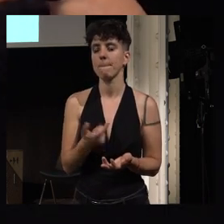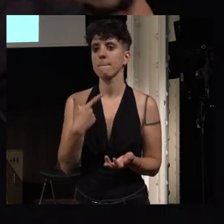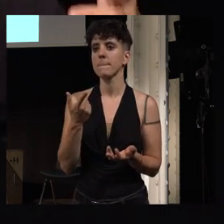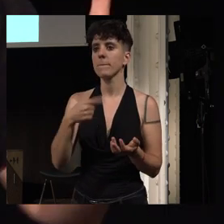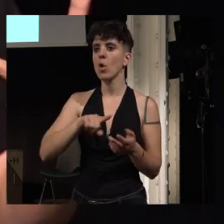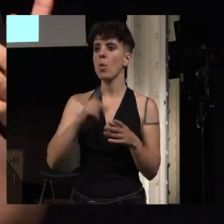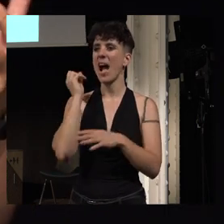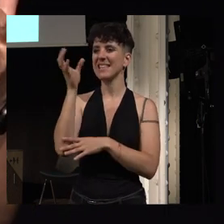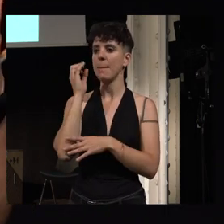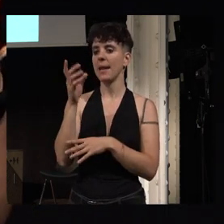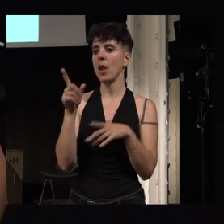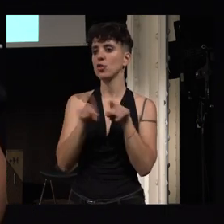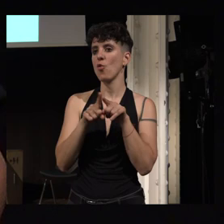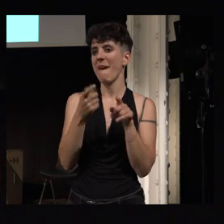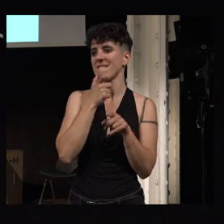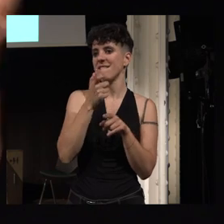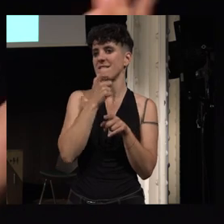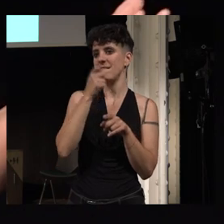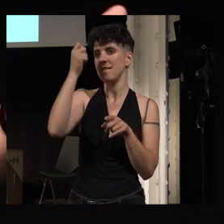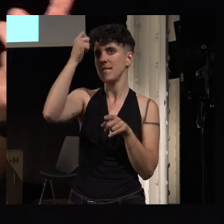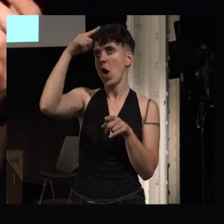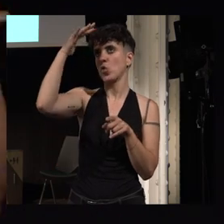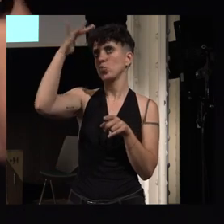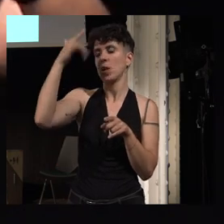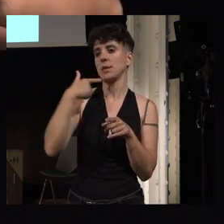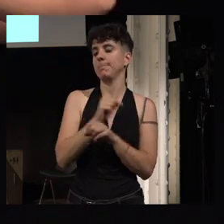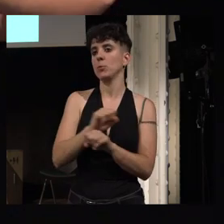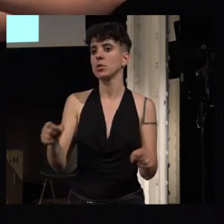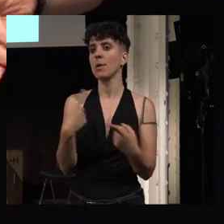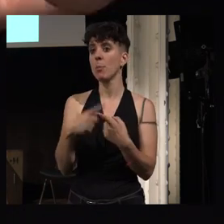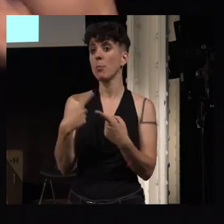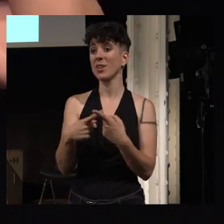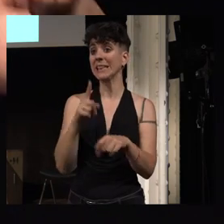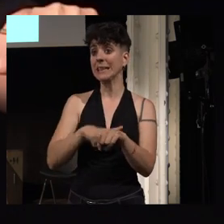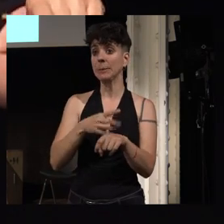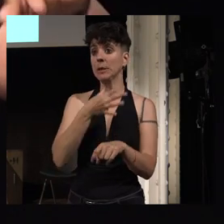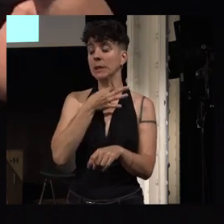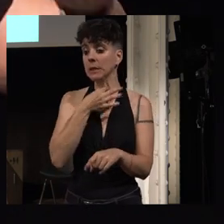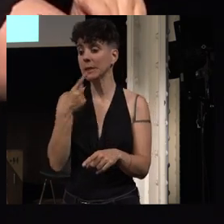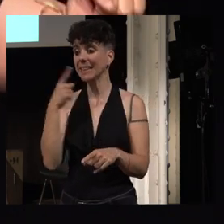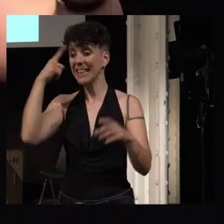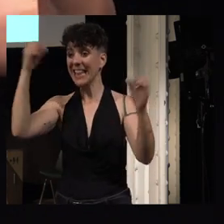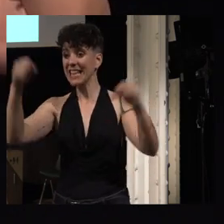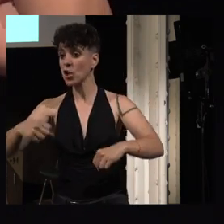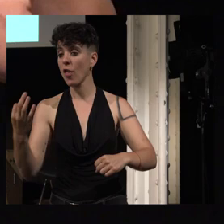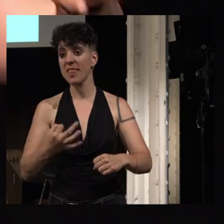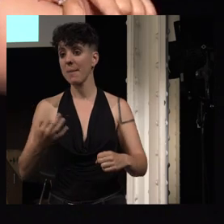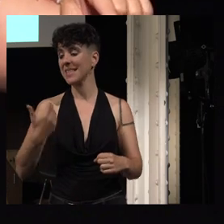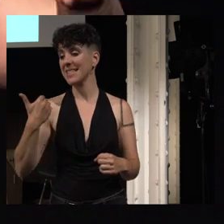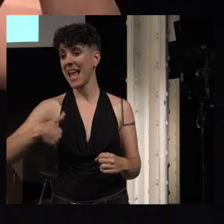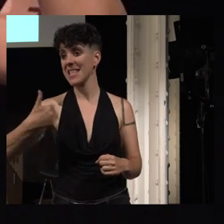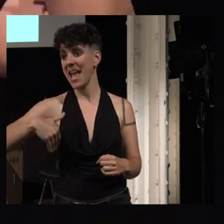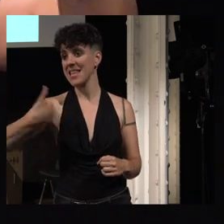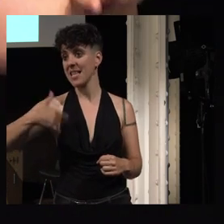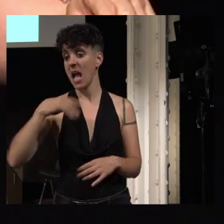ser tan asamblearios como queramos, ¿no? Porque, claro, nos llegan los tiempos y nos están diciendo tienes que tomar esta decisión, no puedes hacer